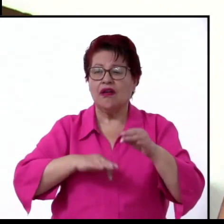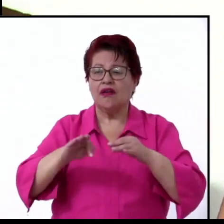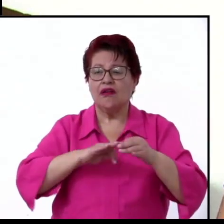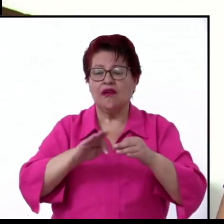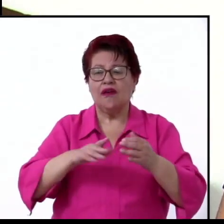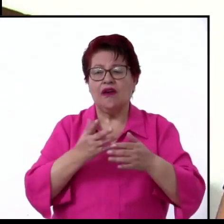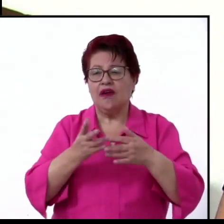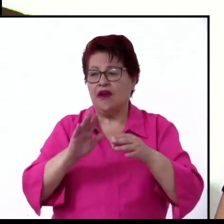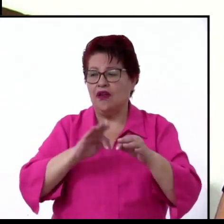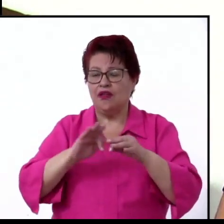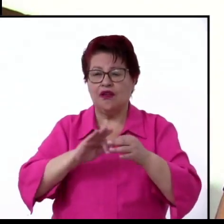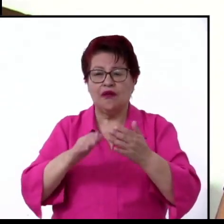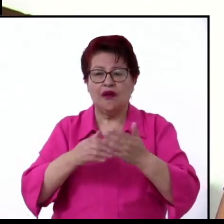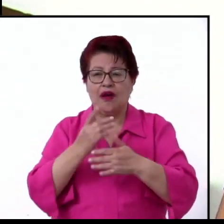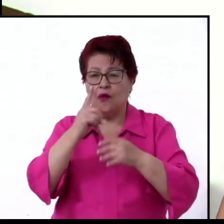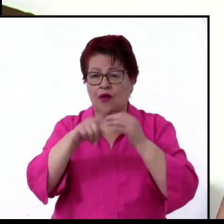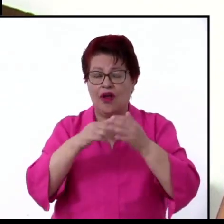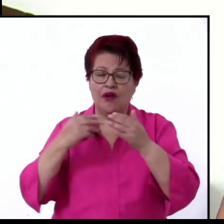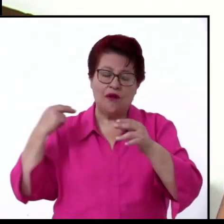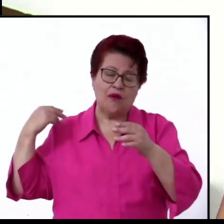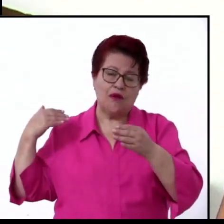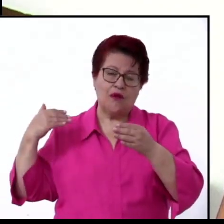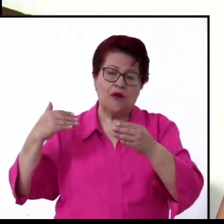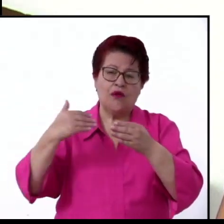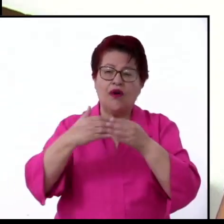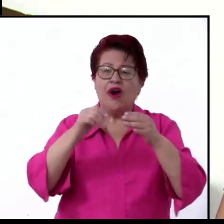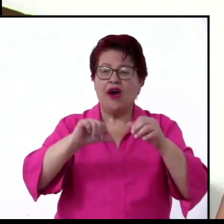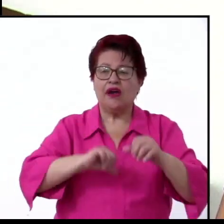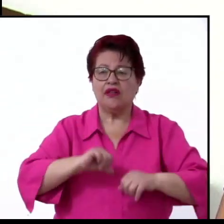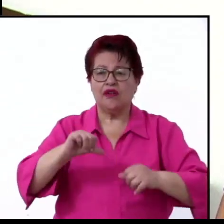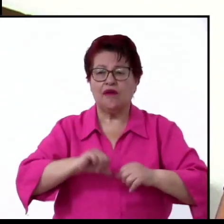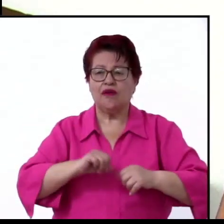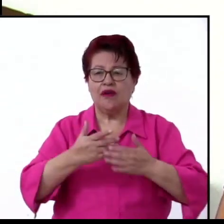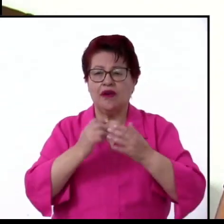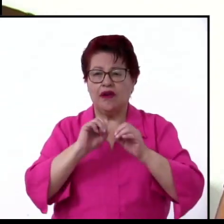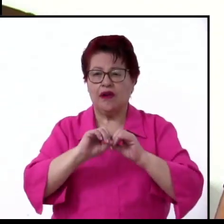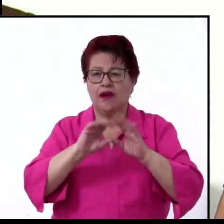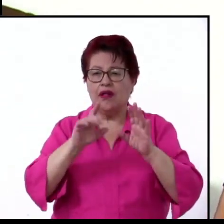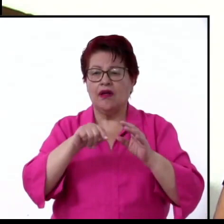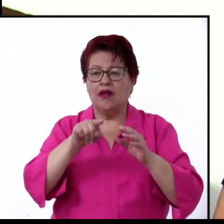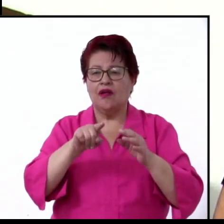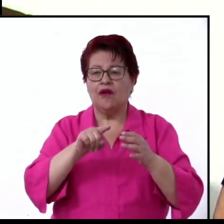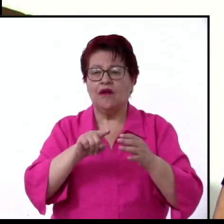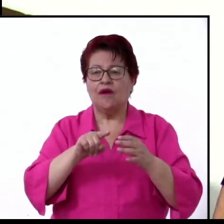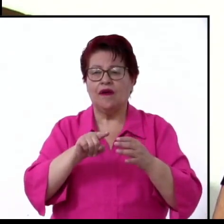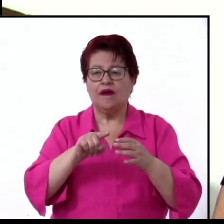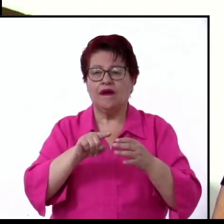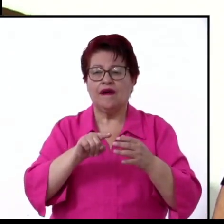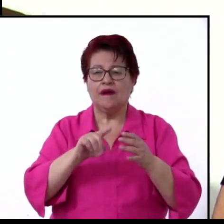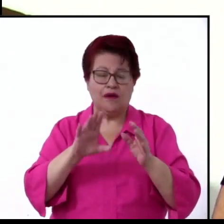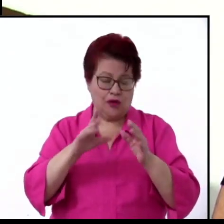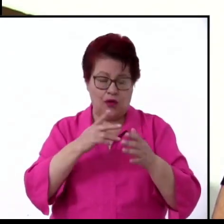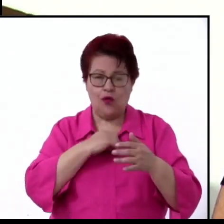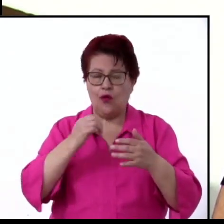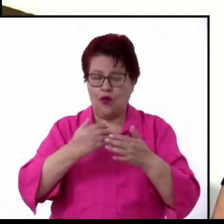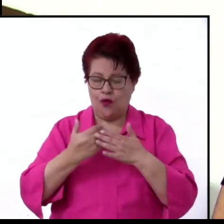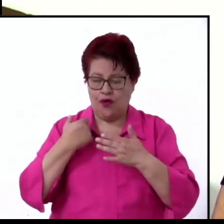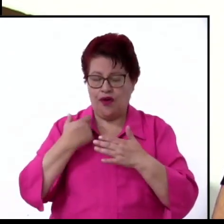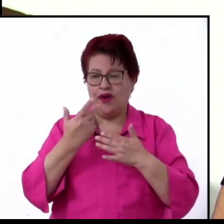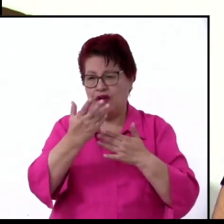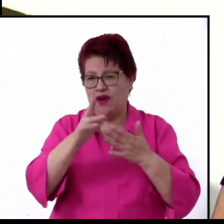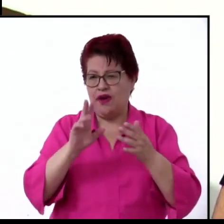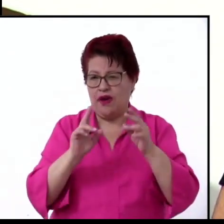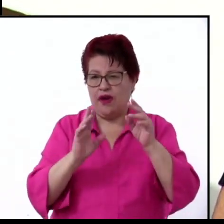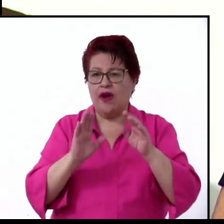Fomento al Empleo durante este año de actividades y por supuesto que estoy a sus órdenes para escuchar